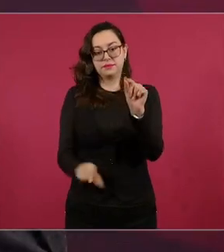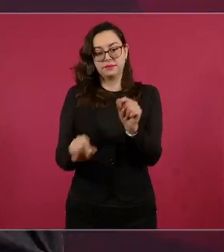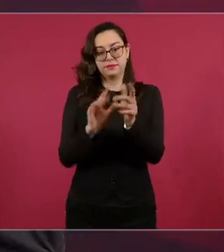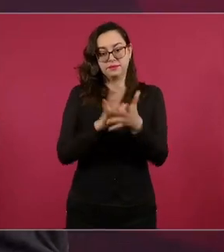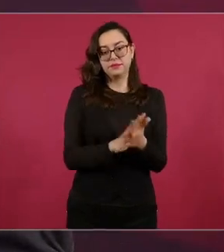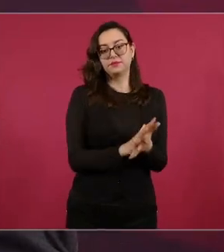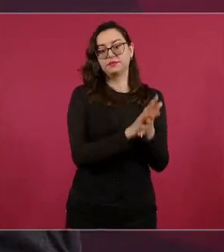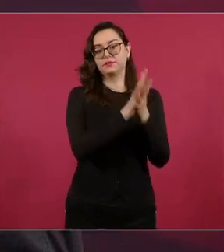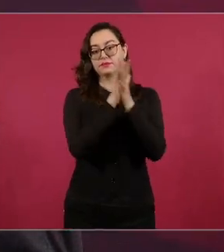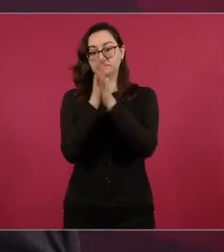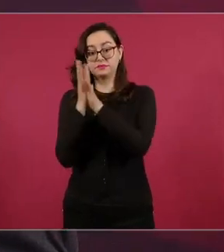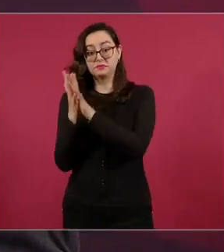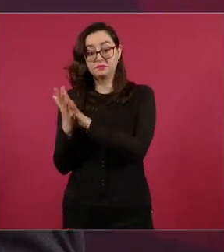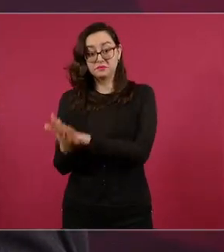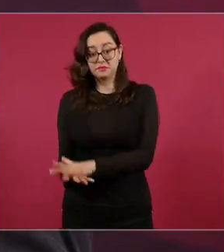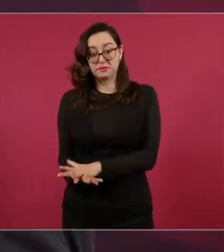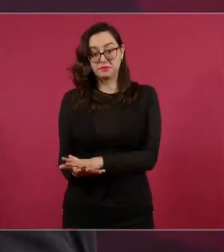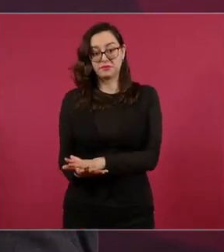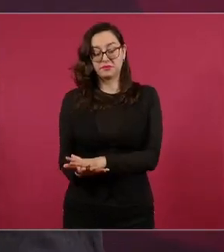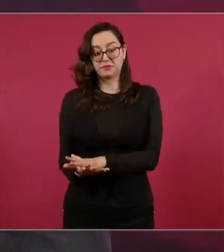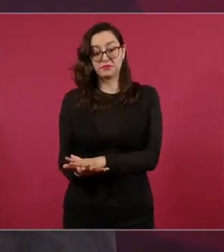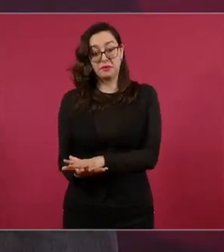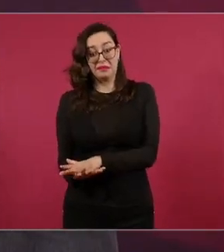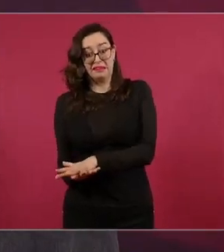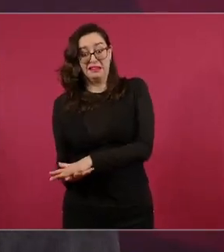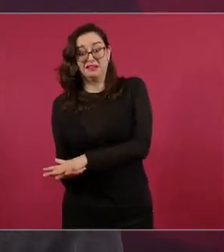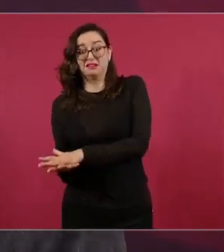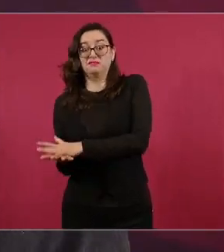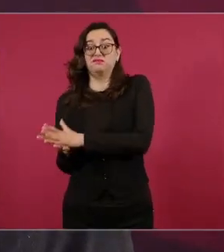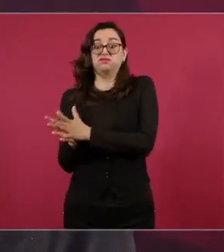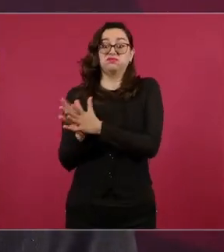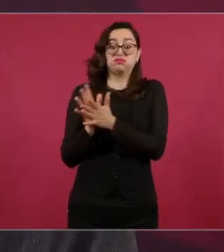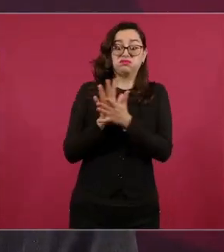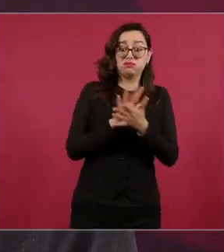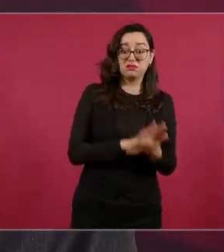el país vuelve a entrar